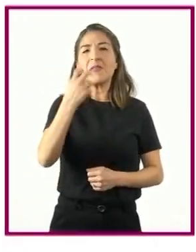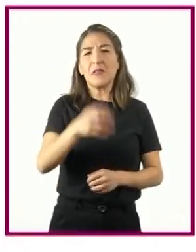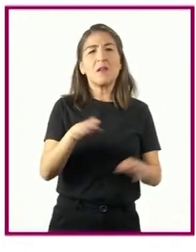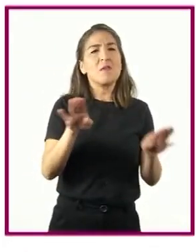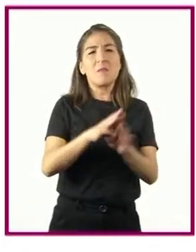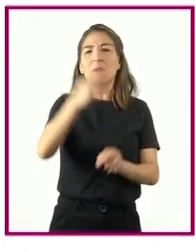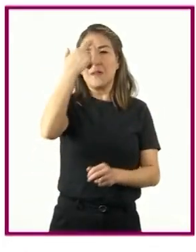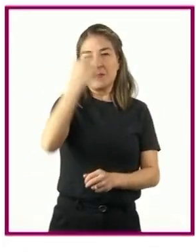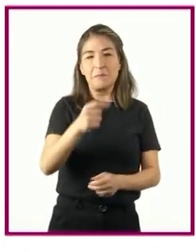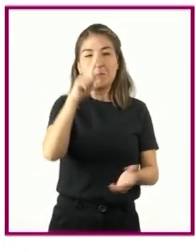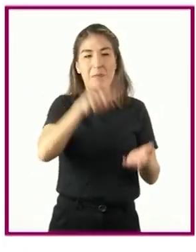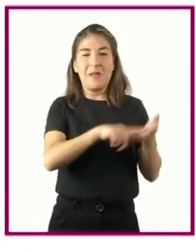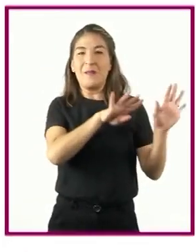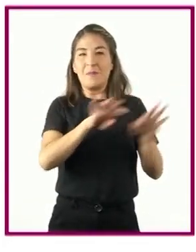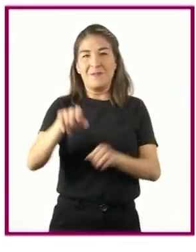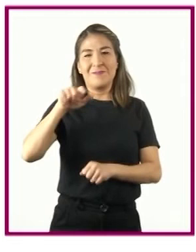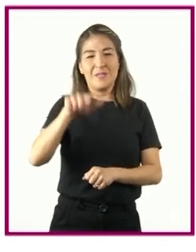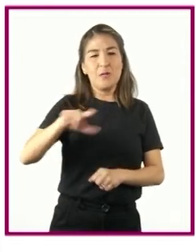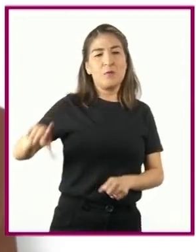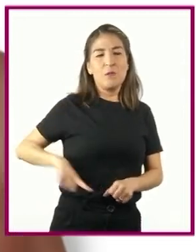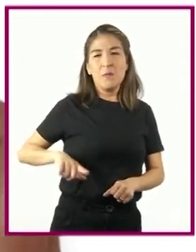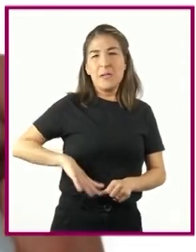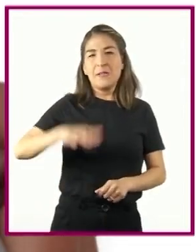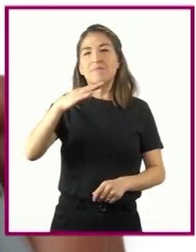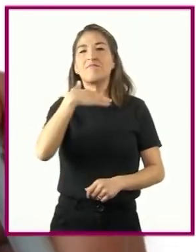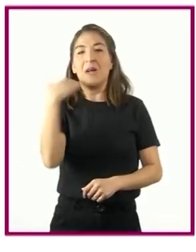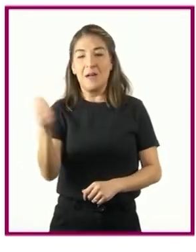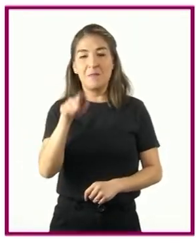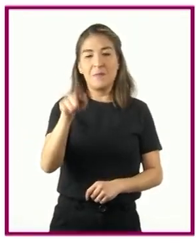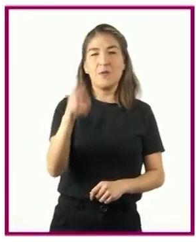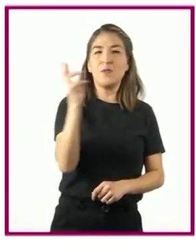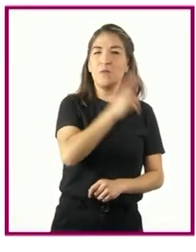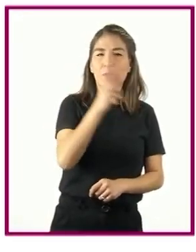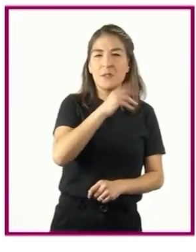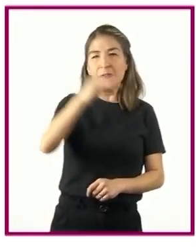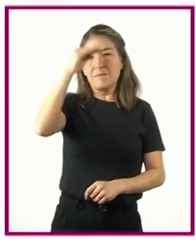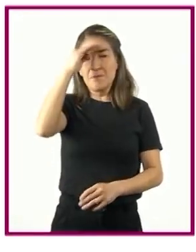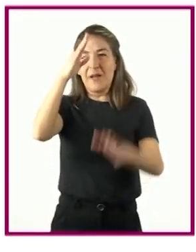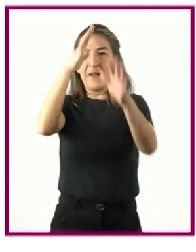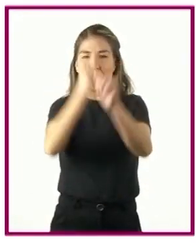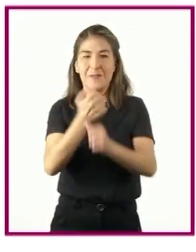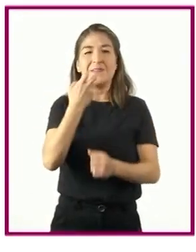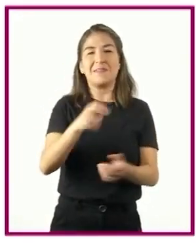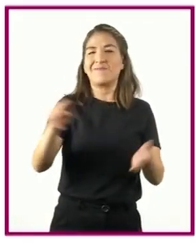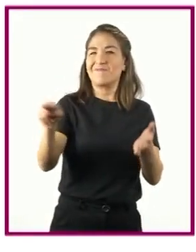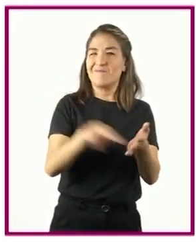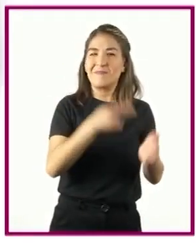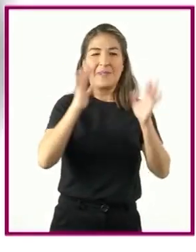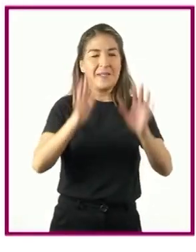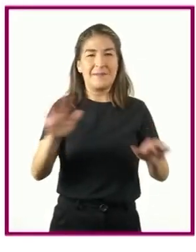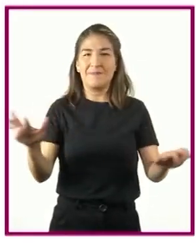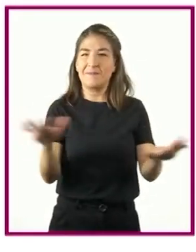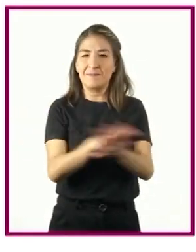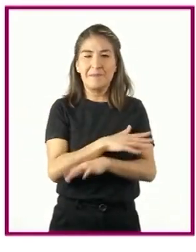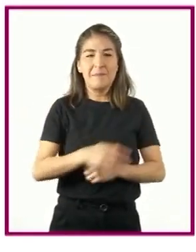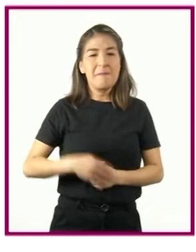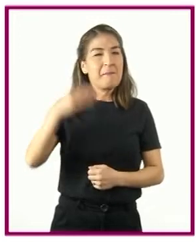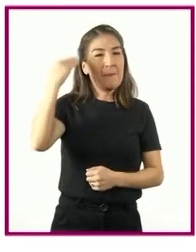de ello, en 1917 el gobierno ruso y Alemania acuerdan un cese al fuego. En marzo